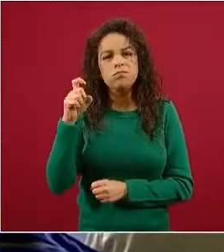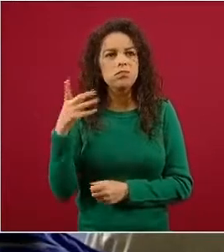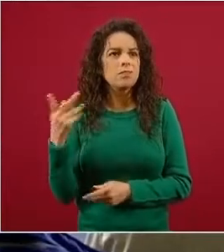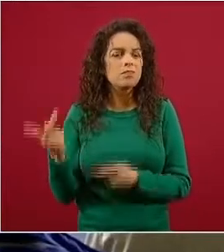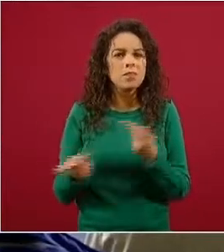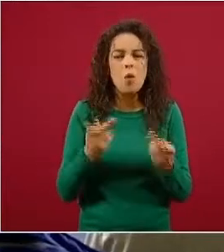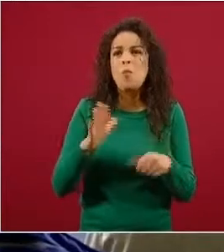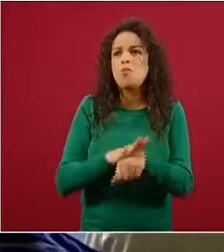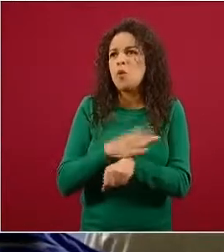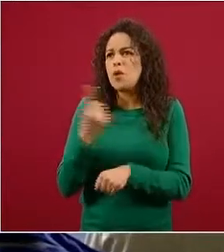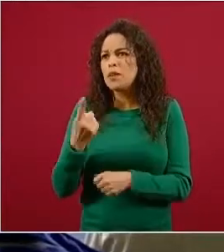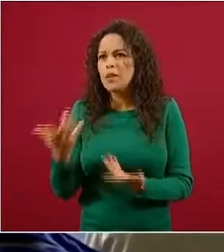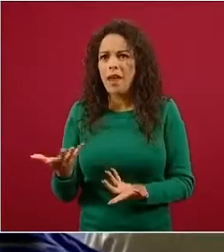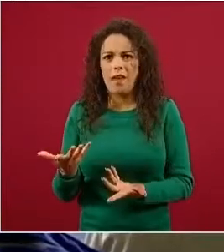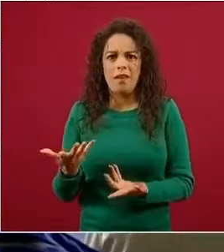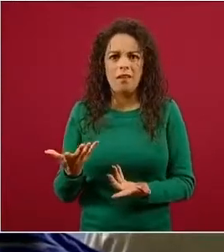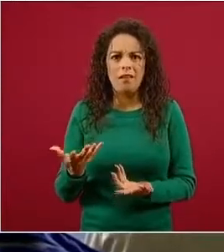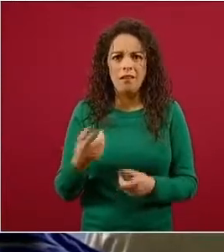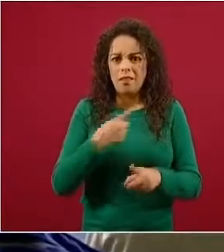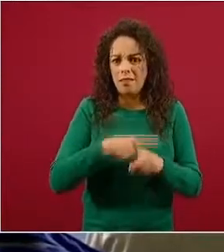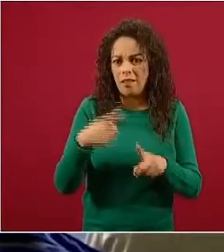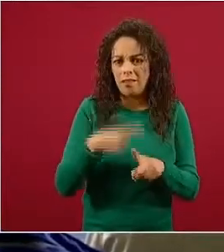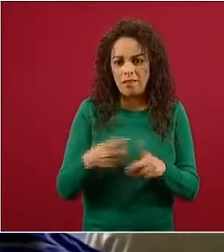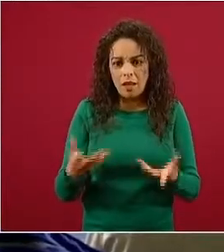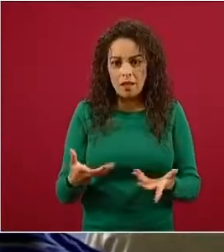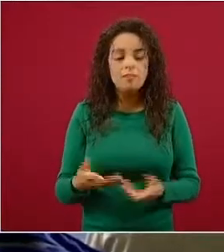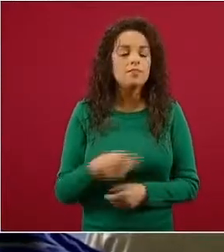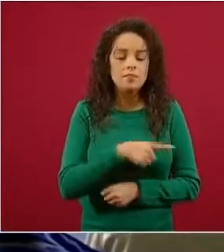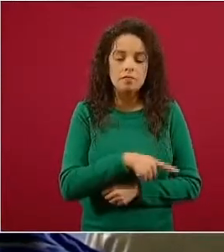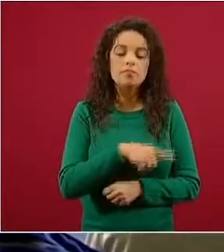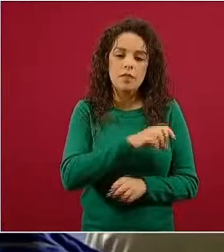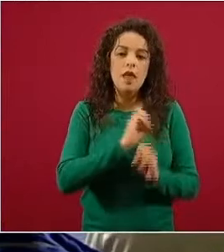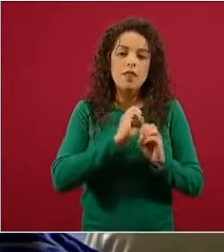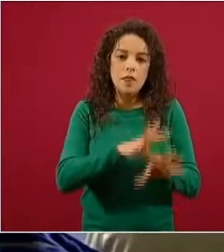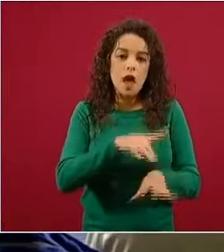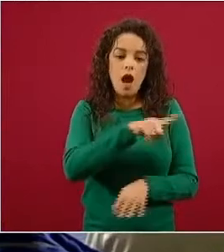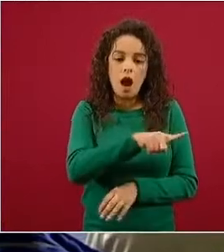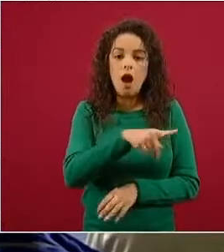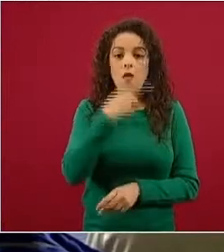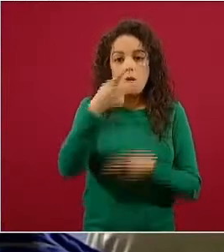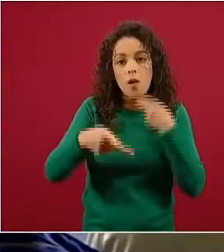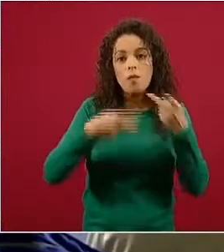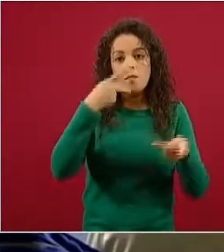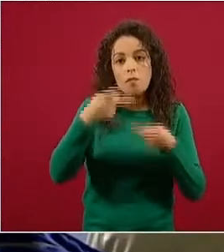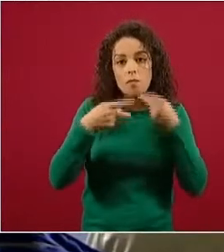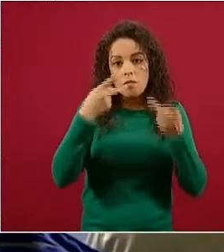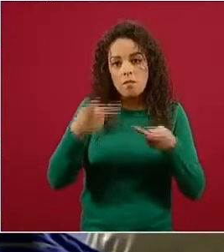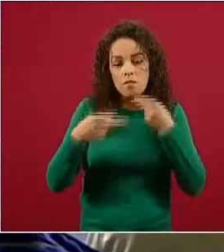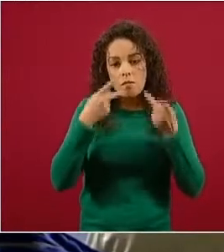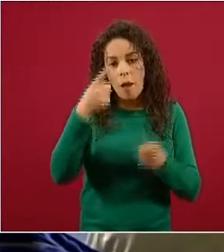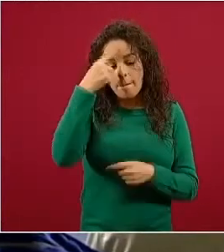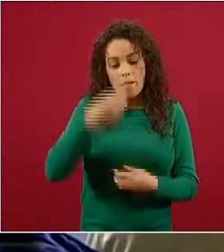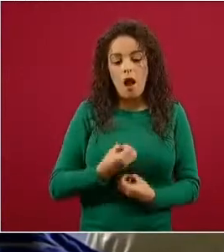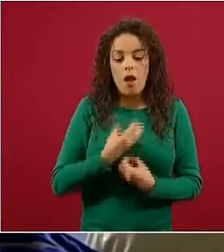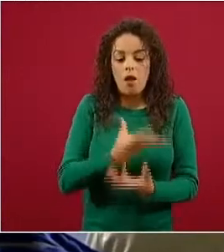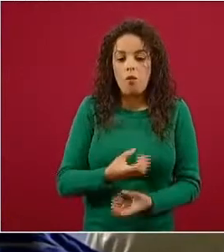nos ayudan a afrontar también la adversidad y a sentirnos menos vulnerables. Sin embargo, es